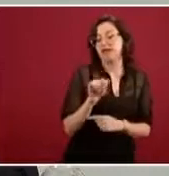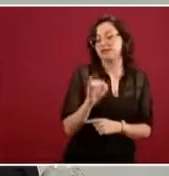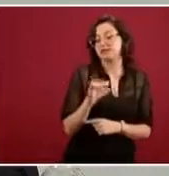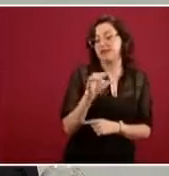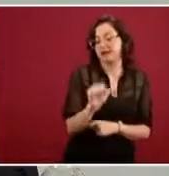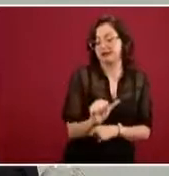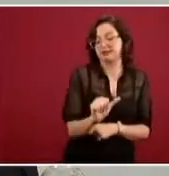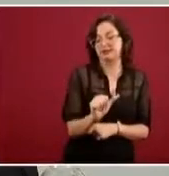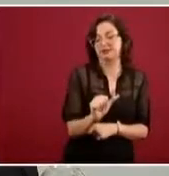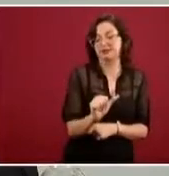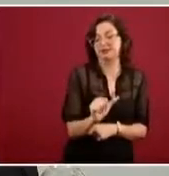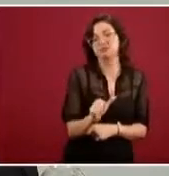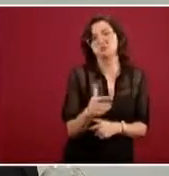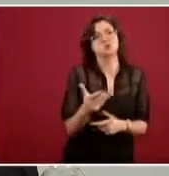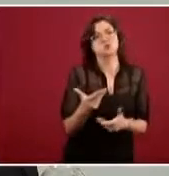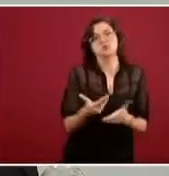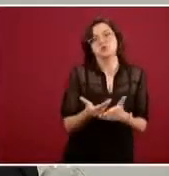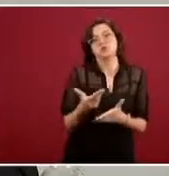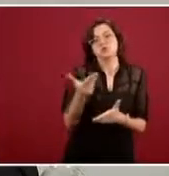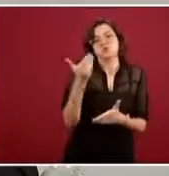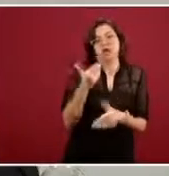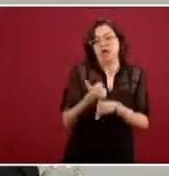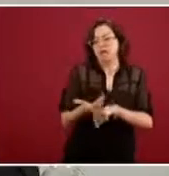nosotros desde que empezó la